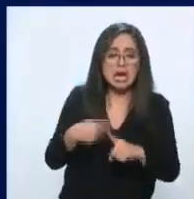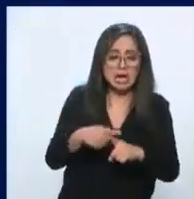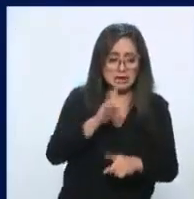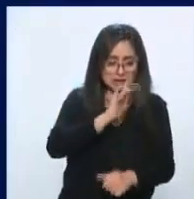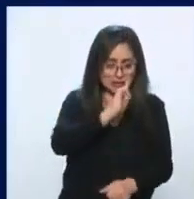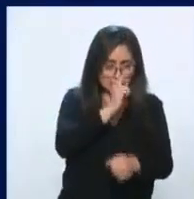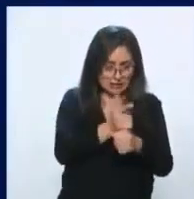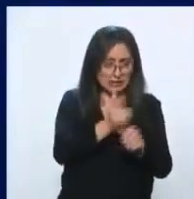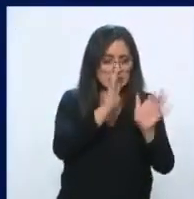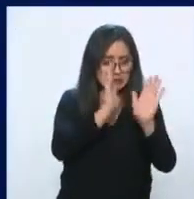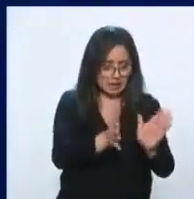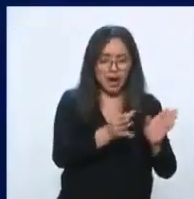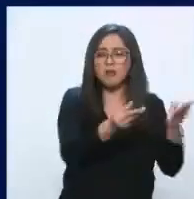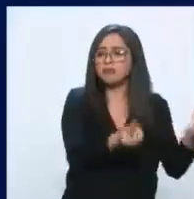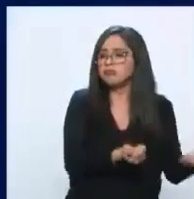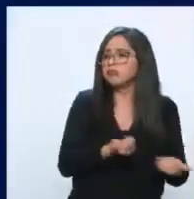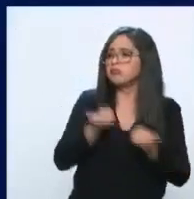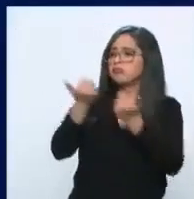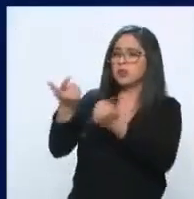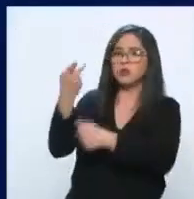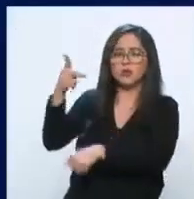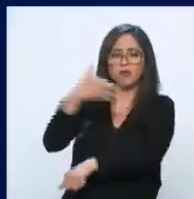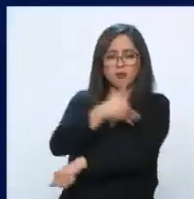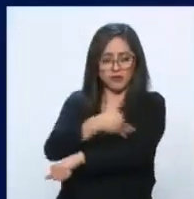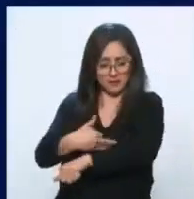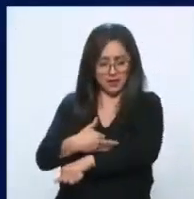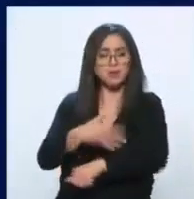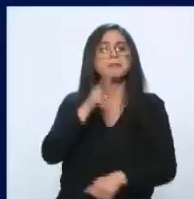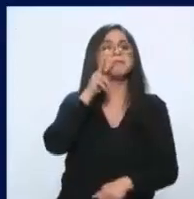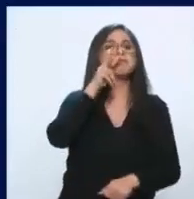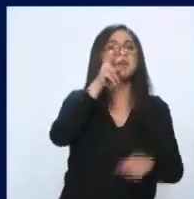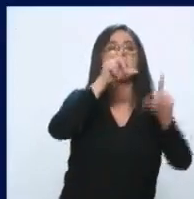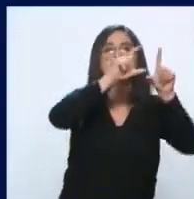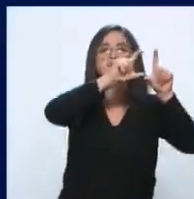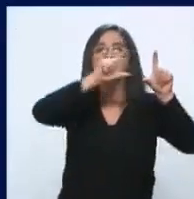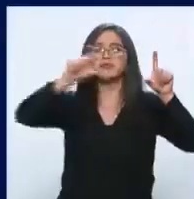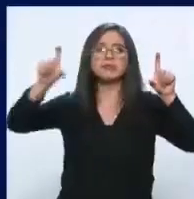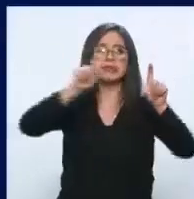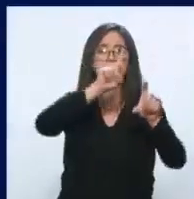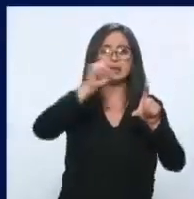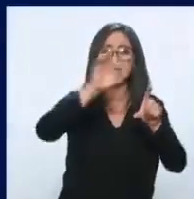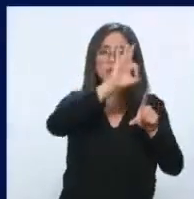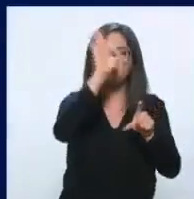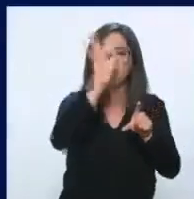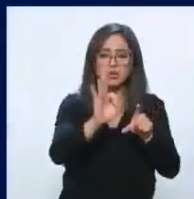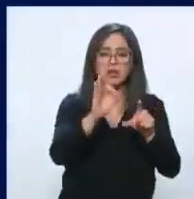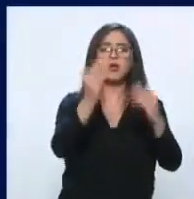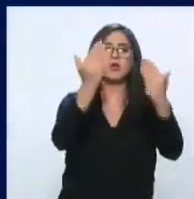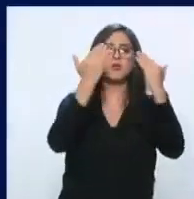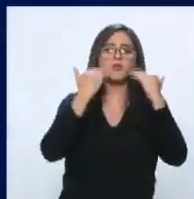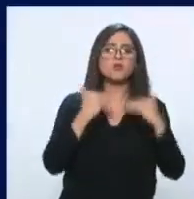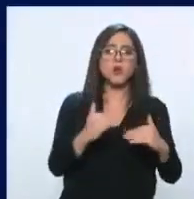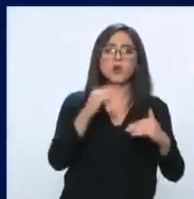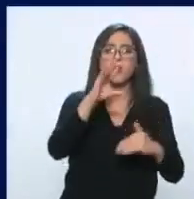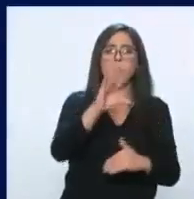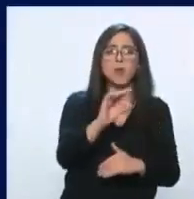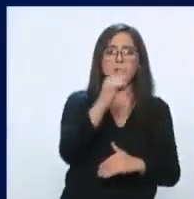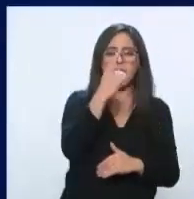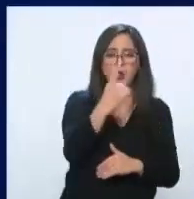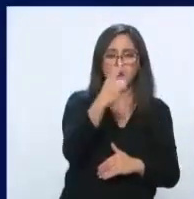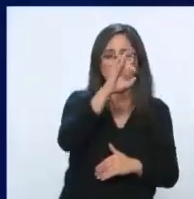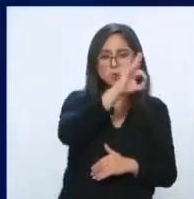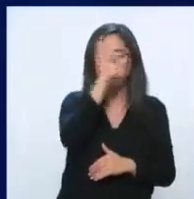Bueno, ahí lo vemos, tenemos el 100%, el 41% más o menos se fueron identificando y de